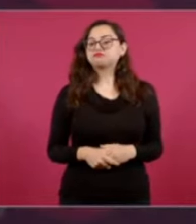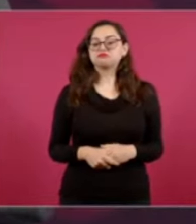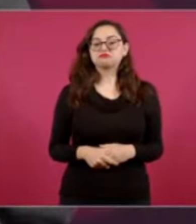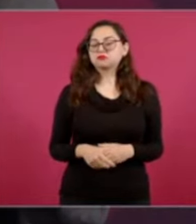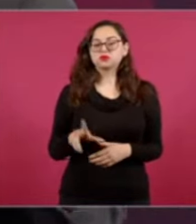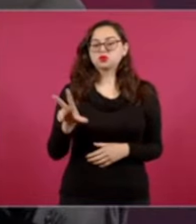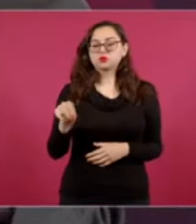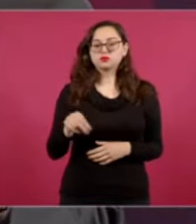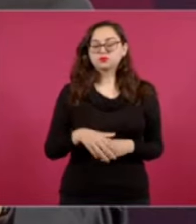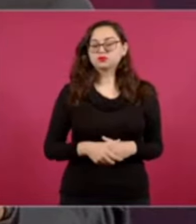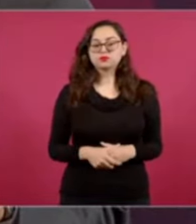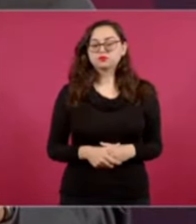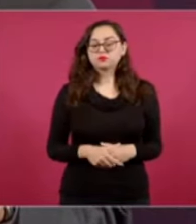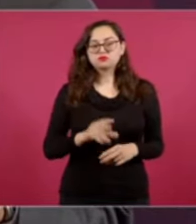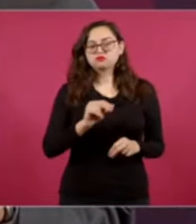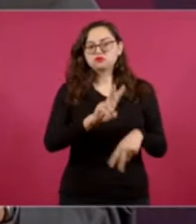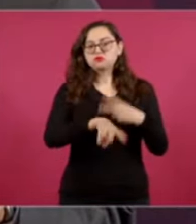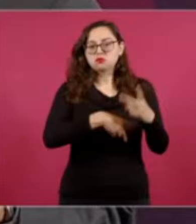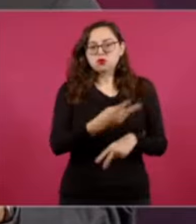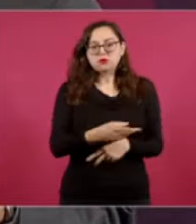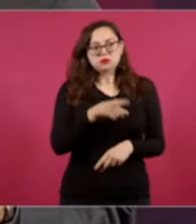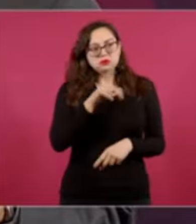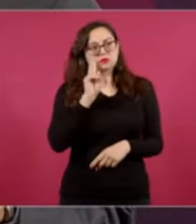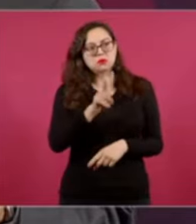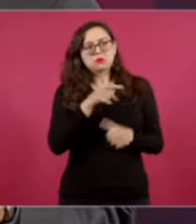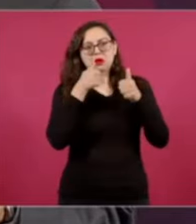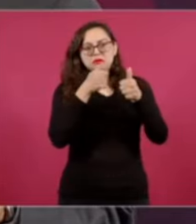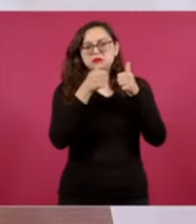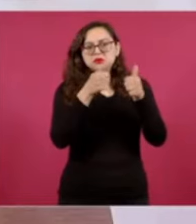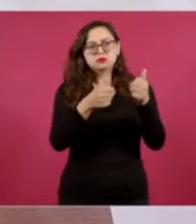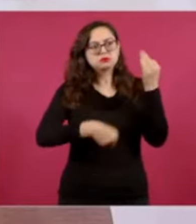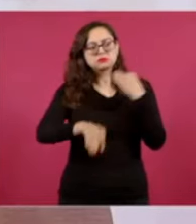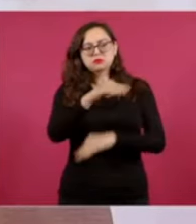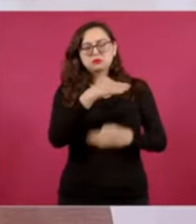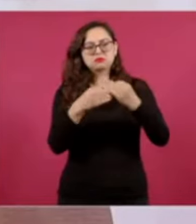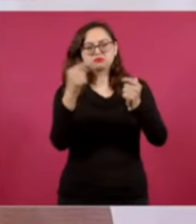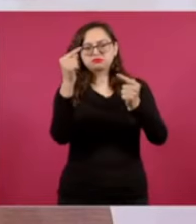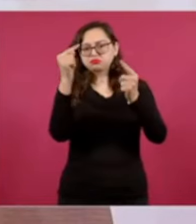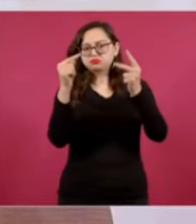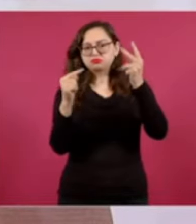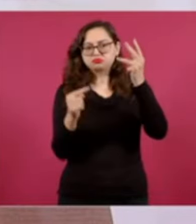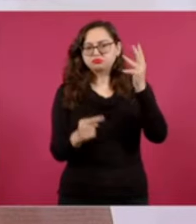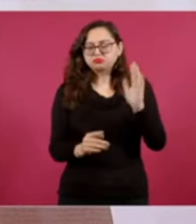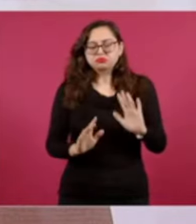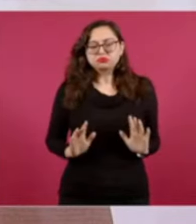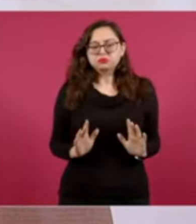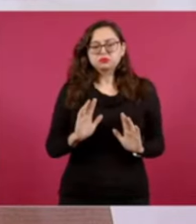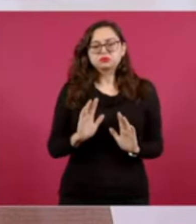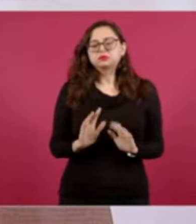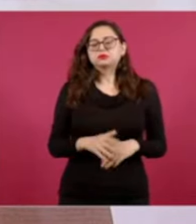está atendiéndose. Ya nada más informarles, nos queda